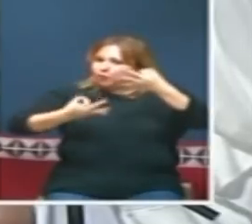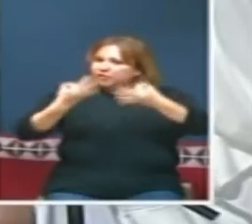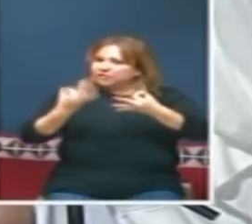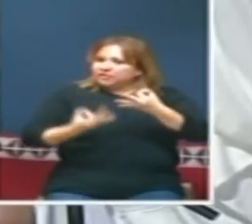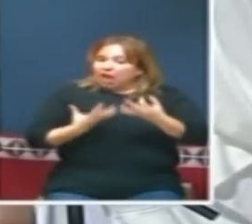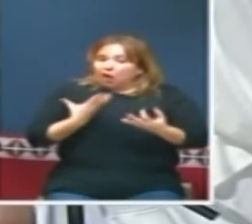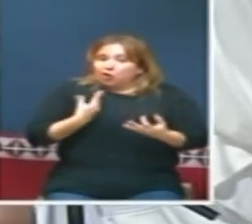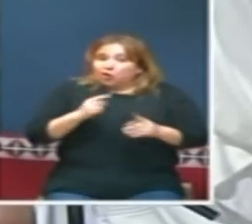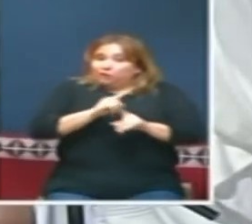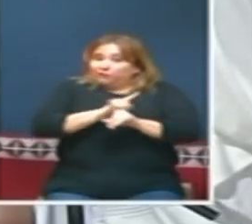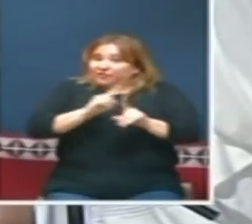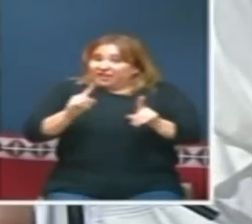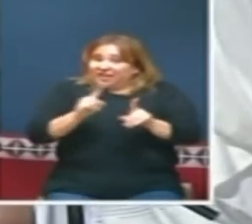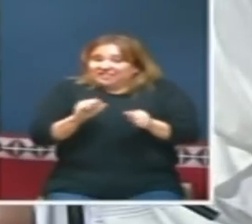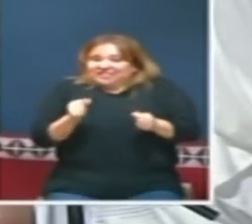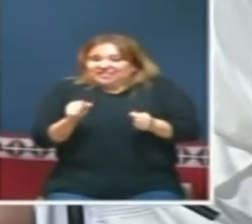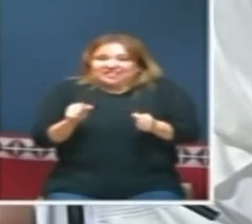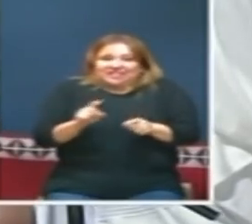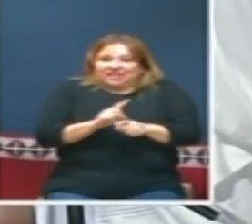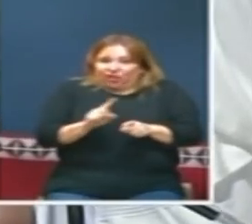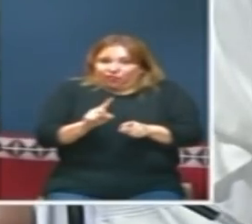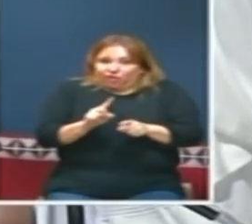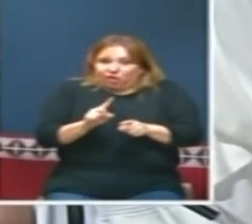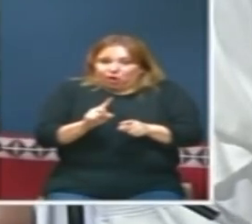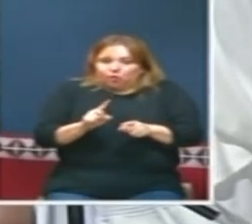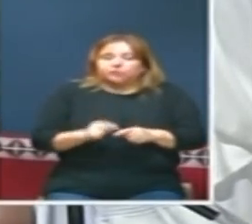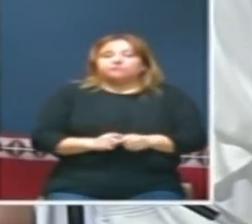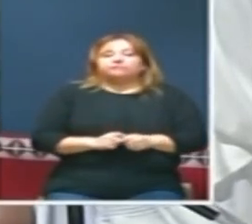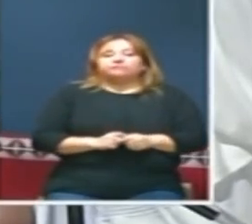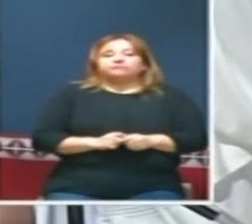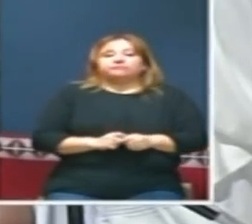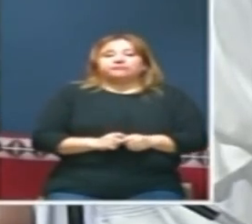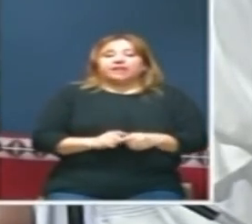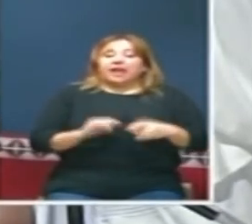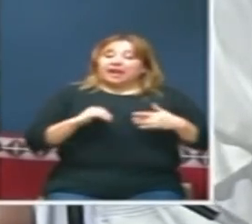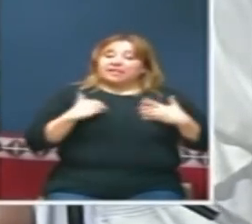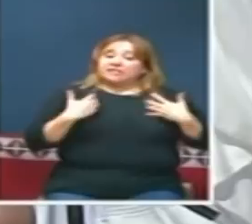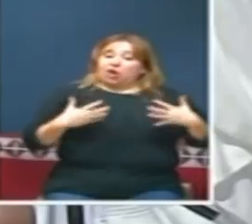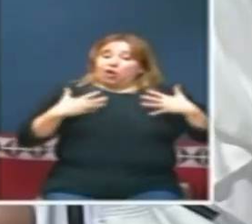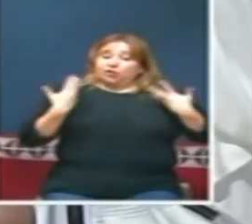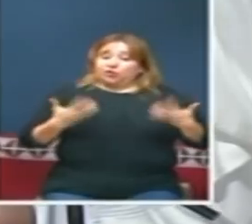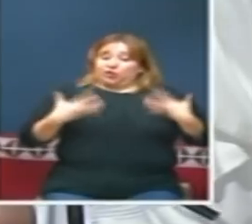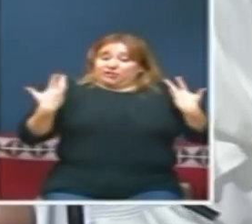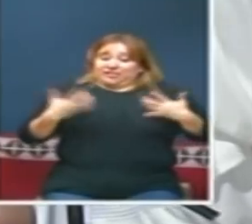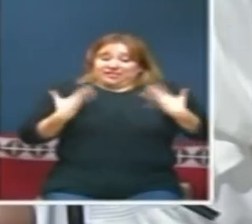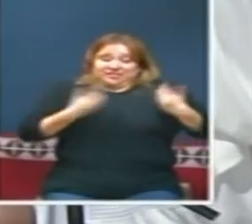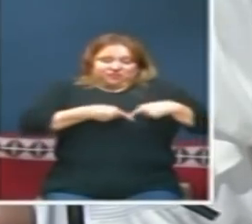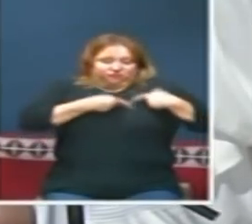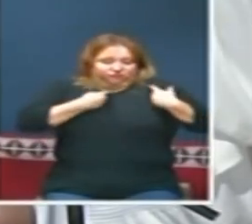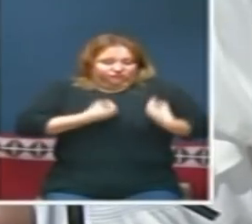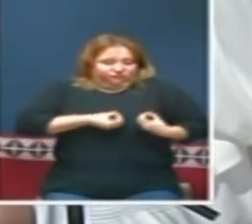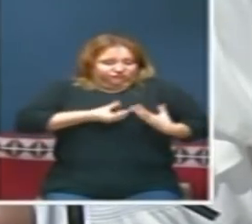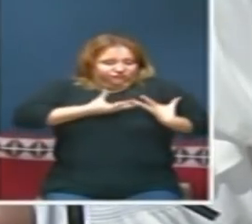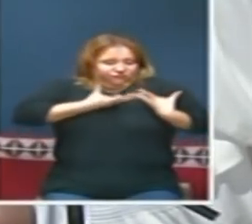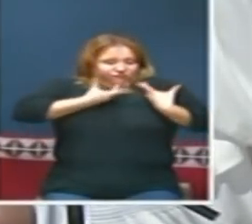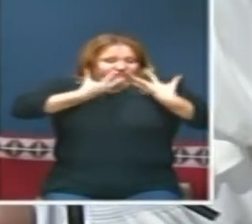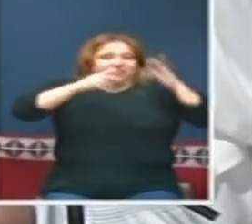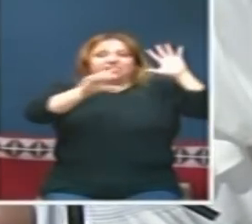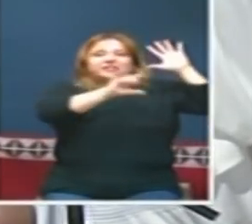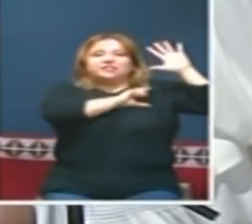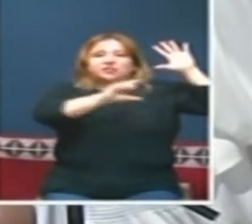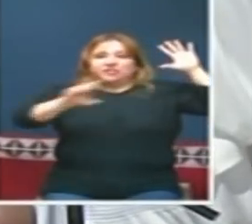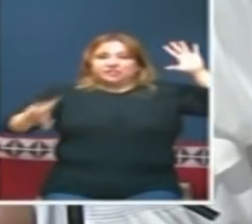teman ni se inquieten, por el contrario, glorifiquen en sus corazones a Cristo